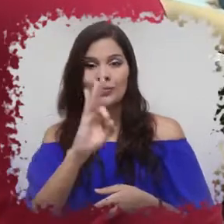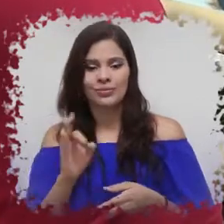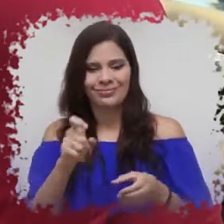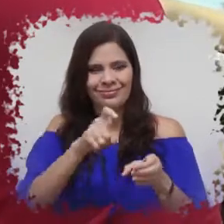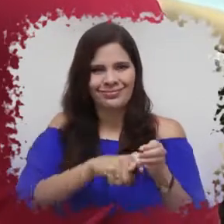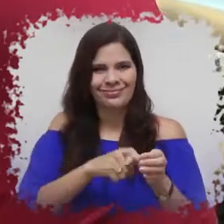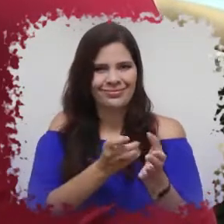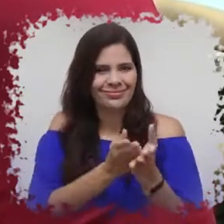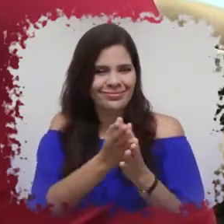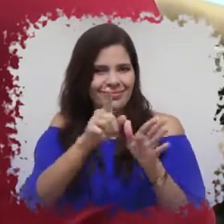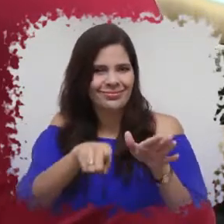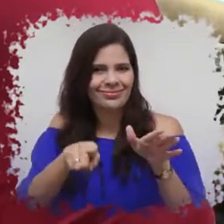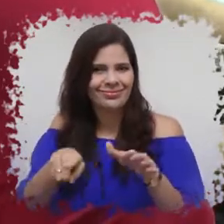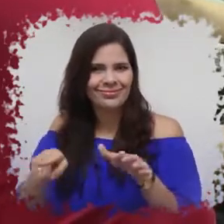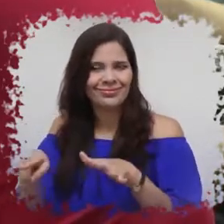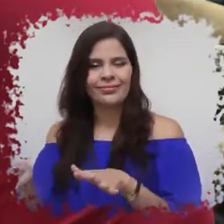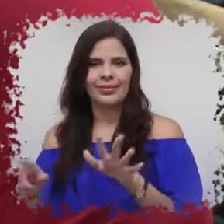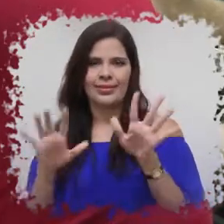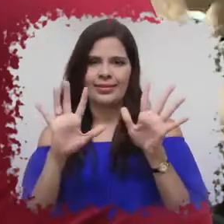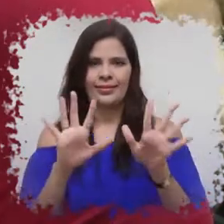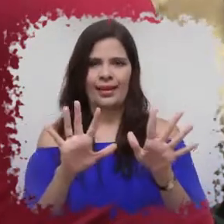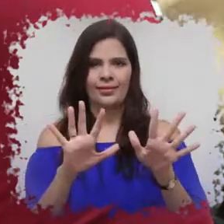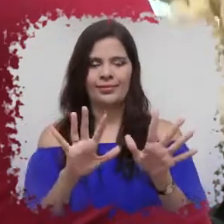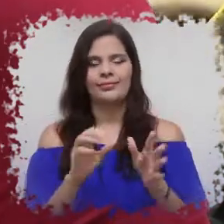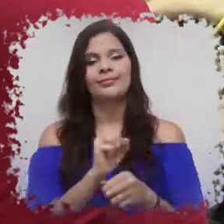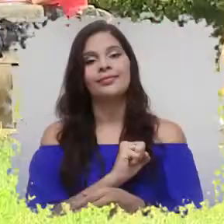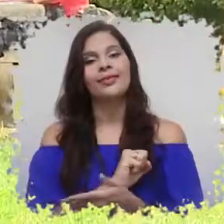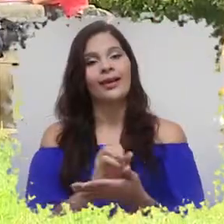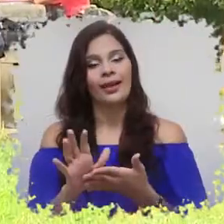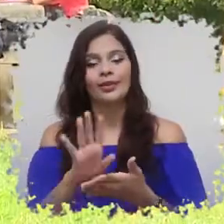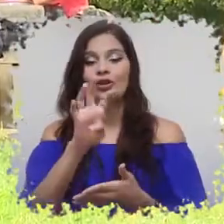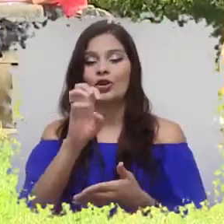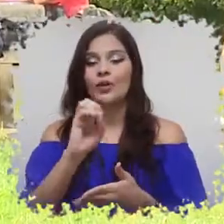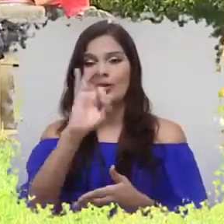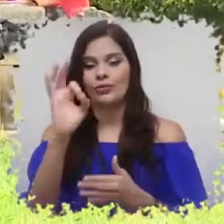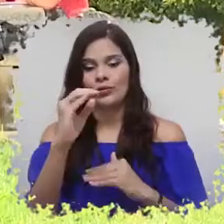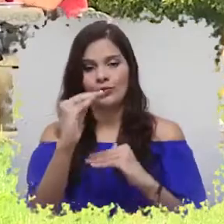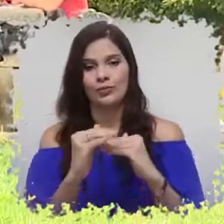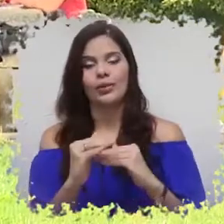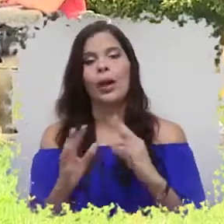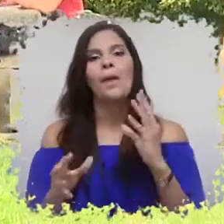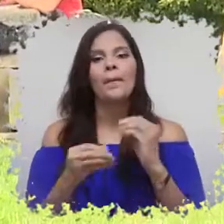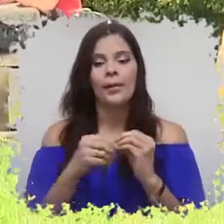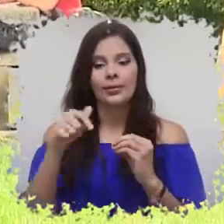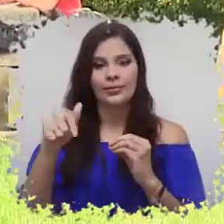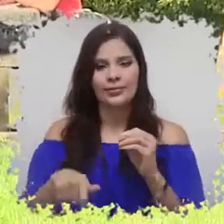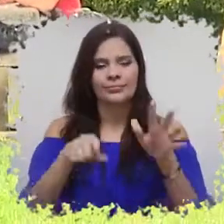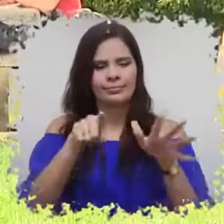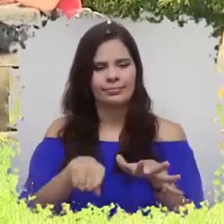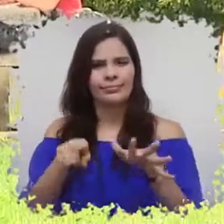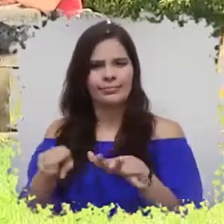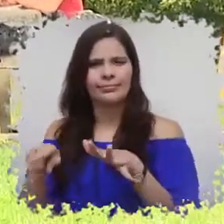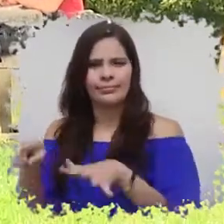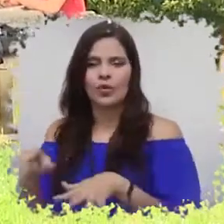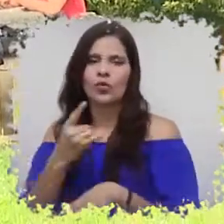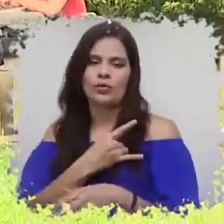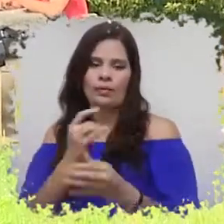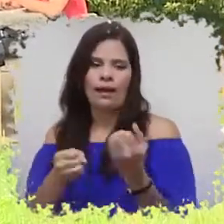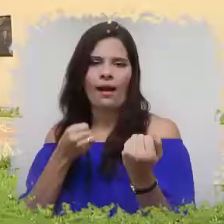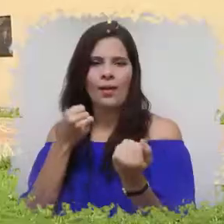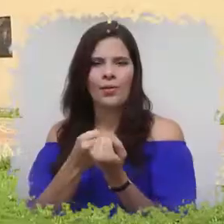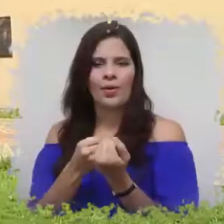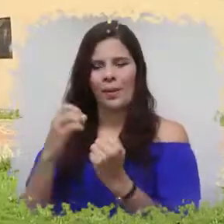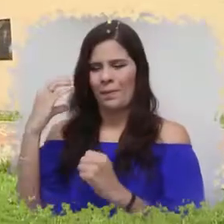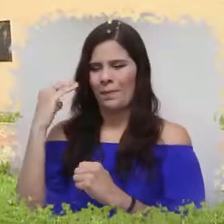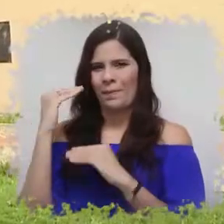admisión y del 90% del valor de la matrícula durante un máximo de 10 semestres académicos. Asimismo, un apoyo